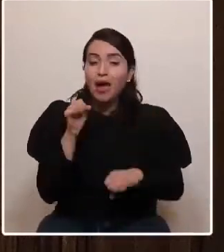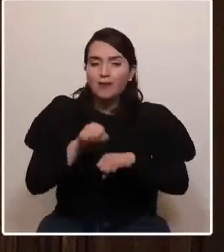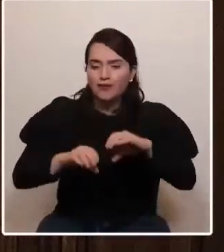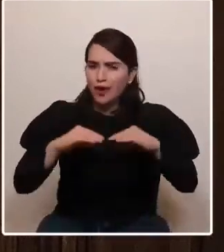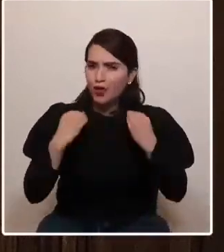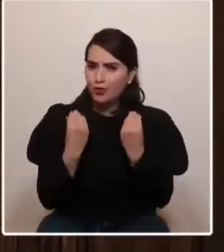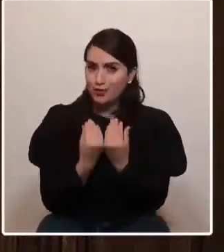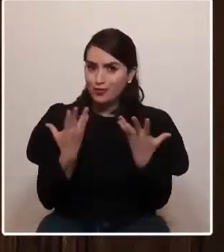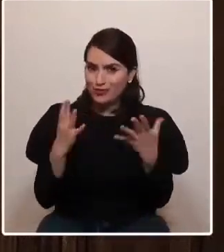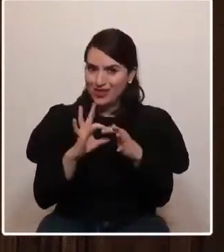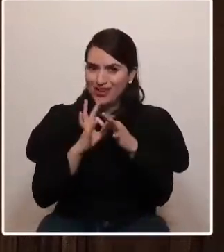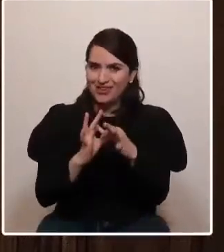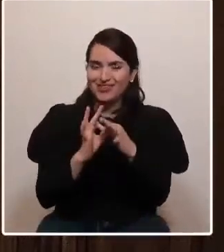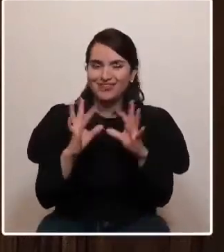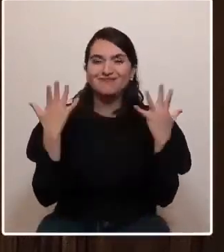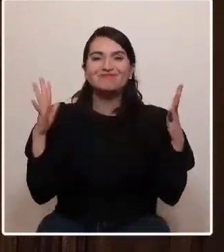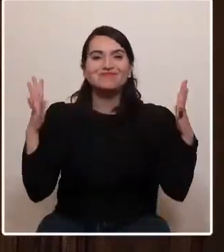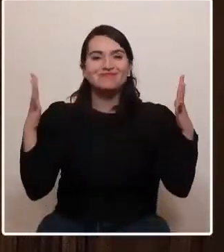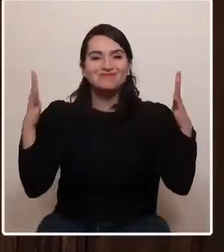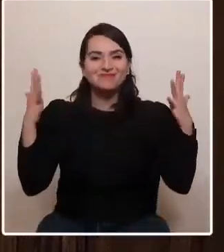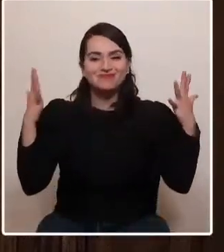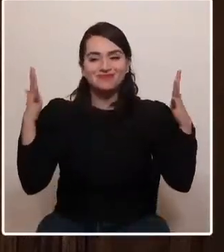gracias.